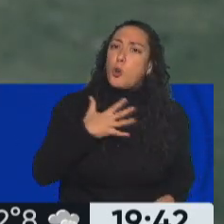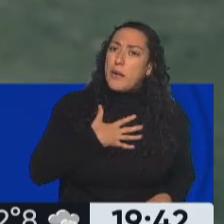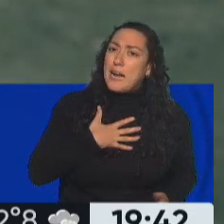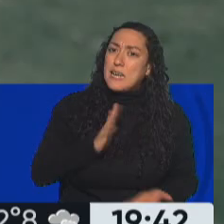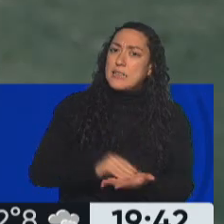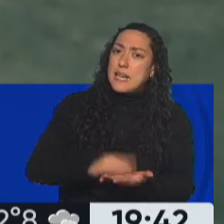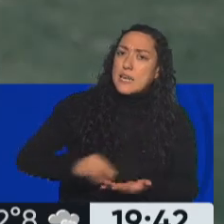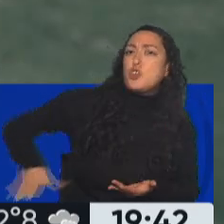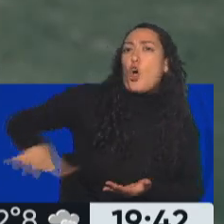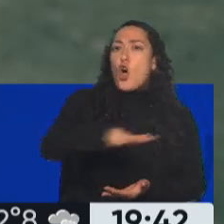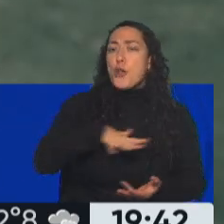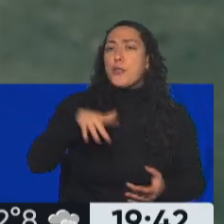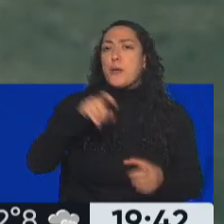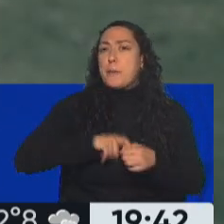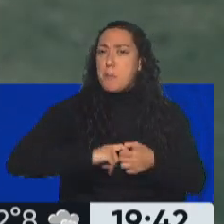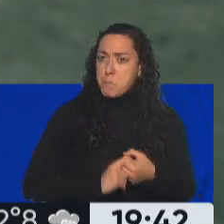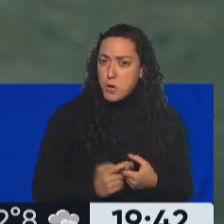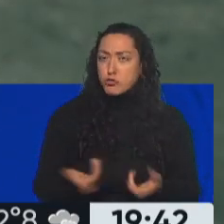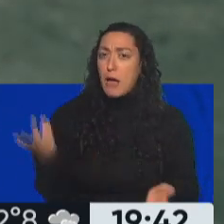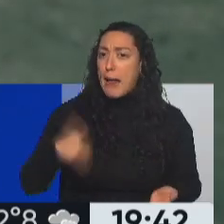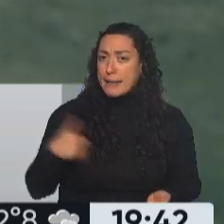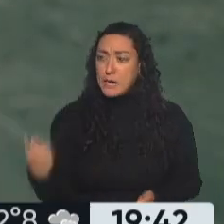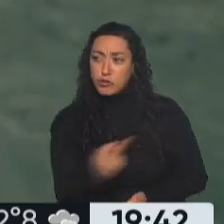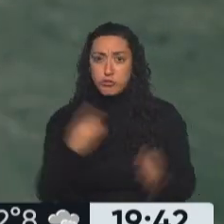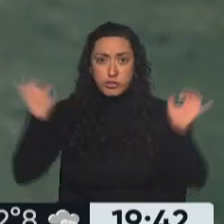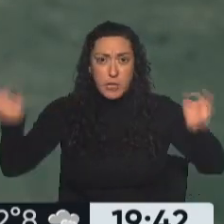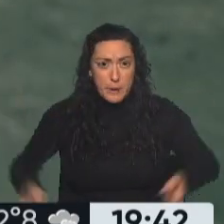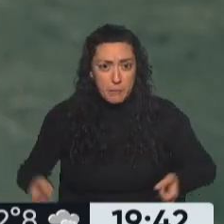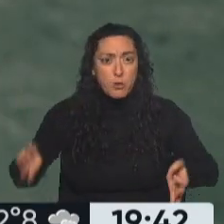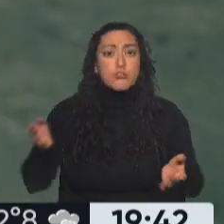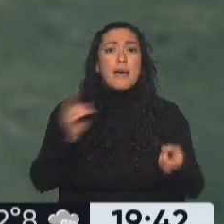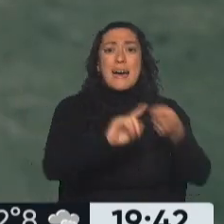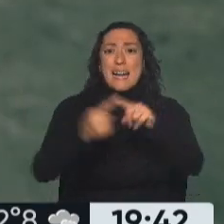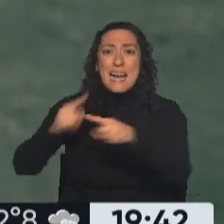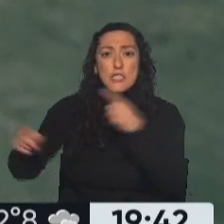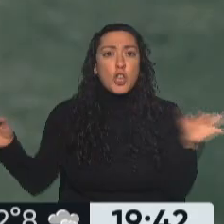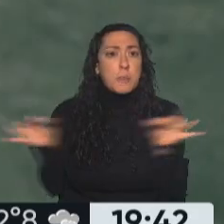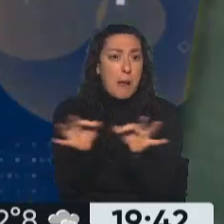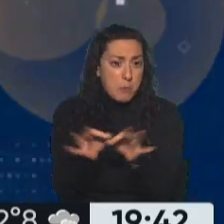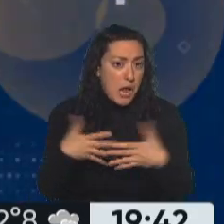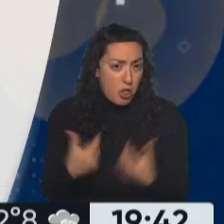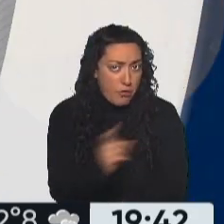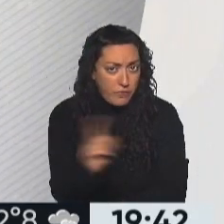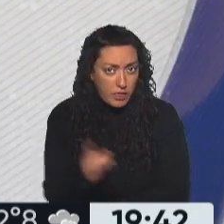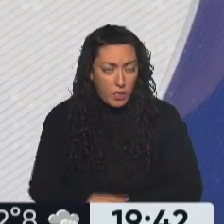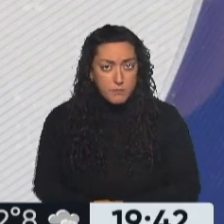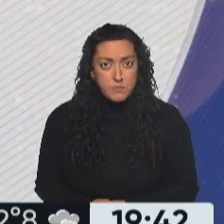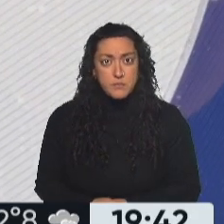sus integrantes, como sabemos los argentinos de primera mano en la relación con las Islas Malvinas.